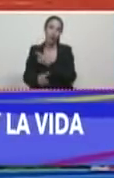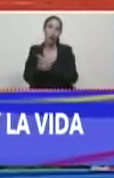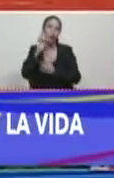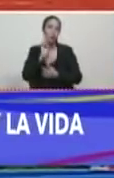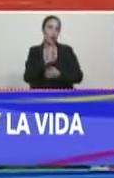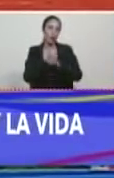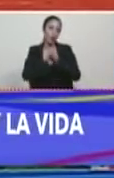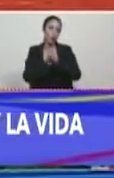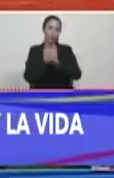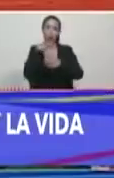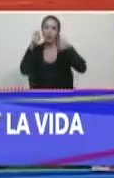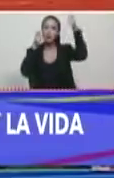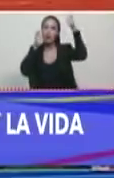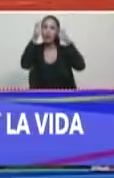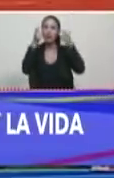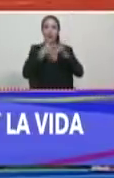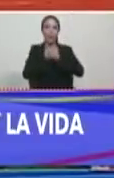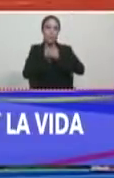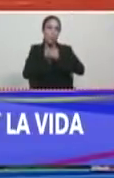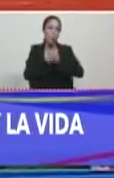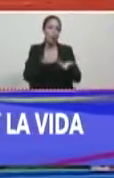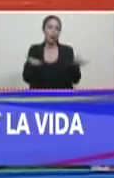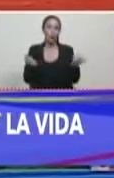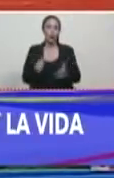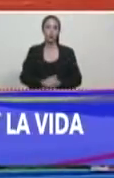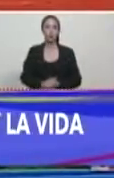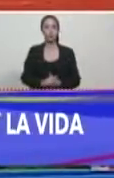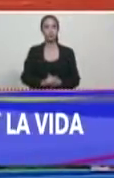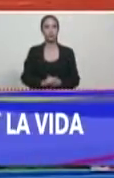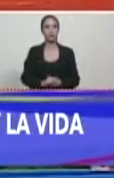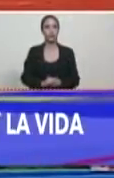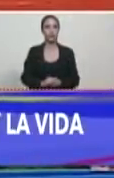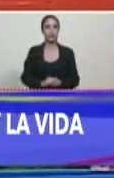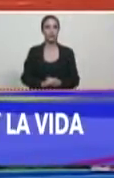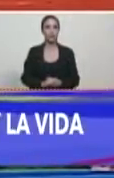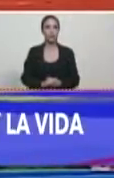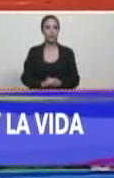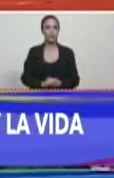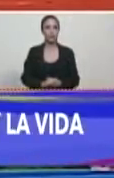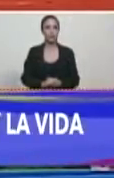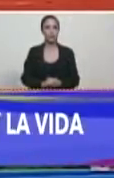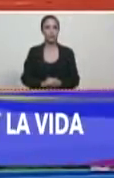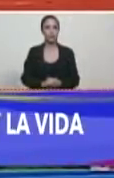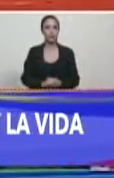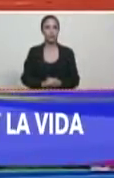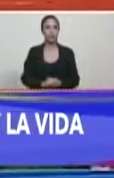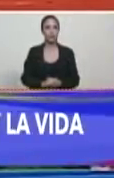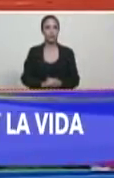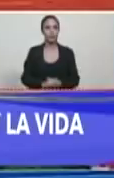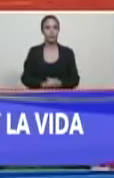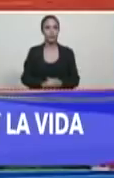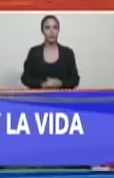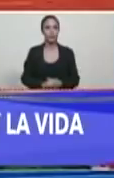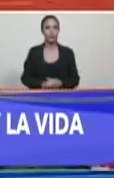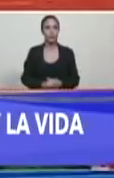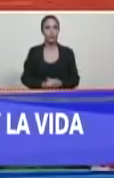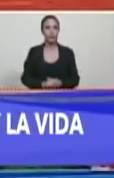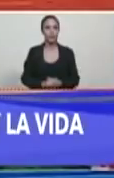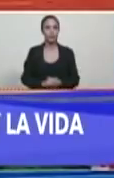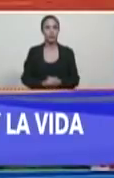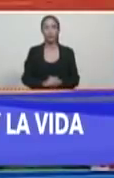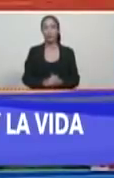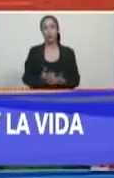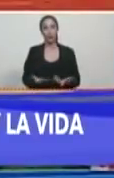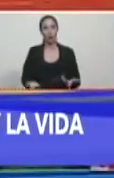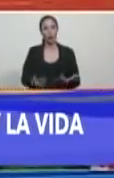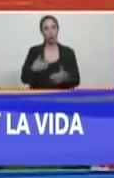el pueblo chavista de Venezuela. Es el amor más grande que nos mueve todos los días para lo grande, para lo pequeño, para lo cotidiano,